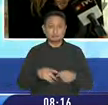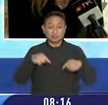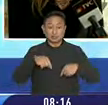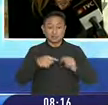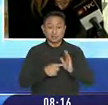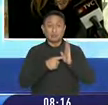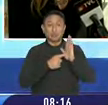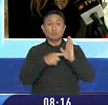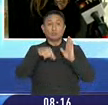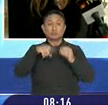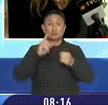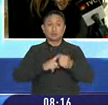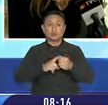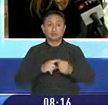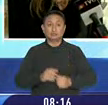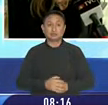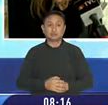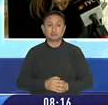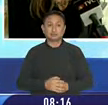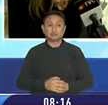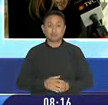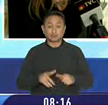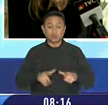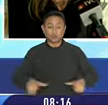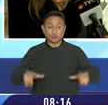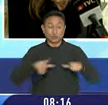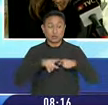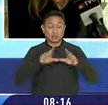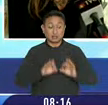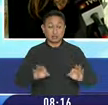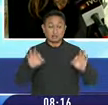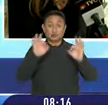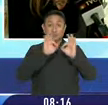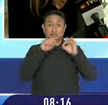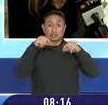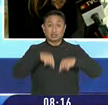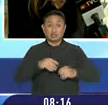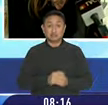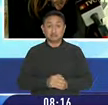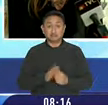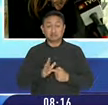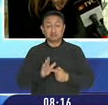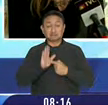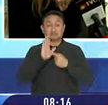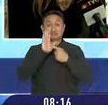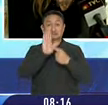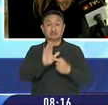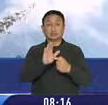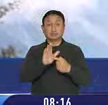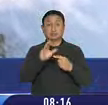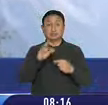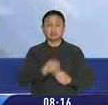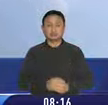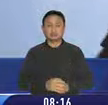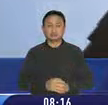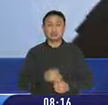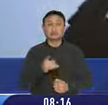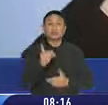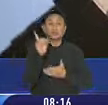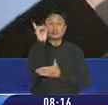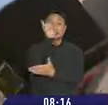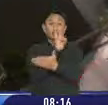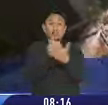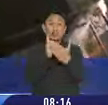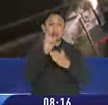un hito en la ciudad. Va a ser un punto, creo que importante, como referencia estética. Su diseño basado